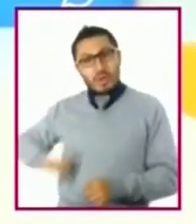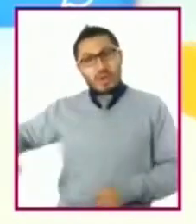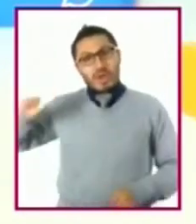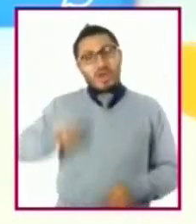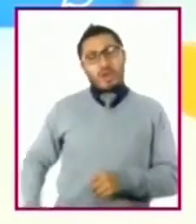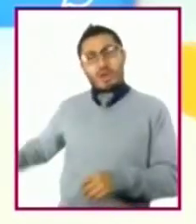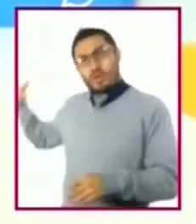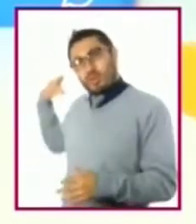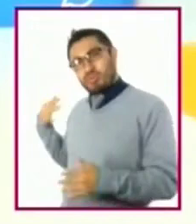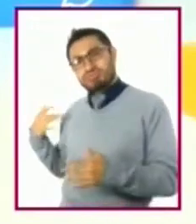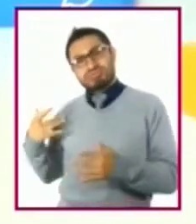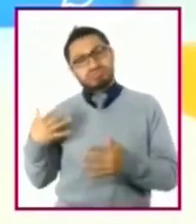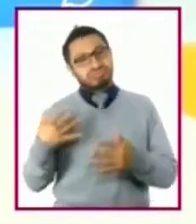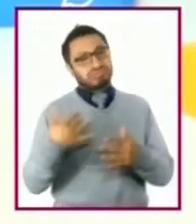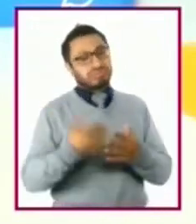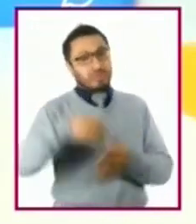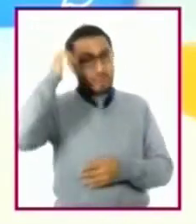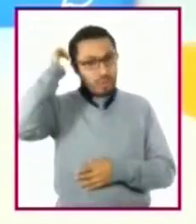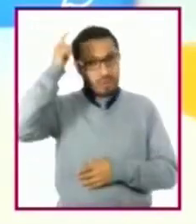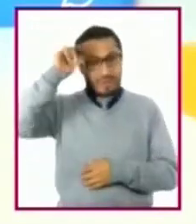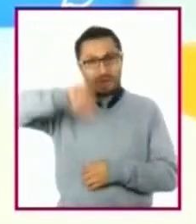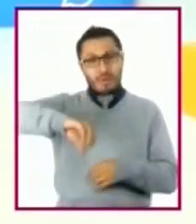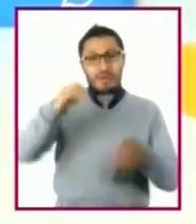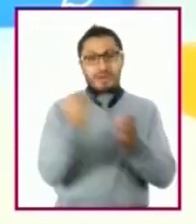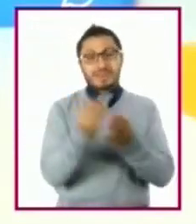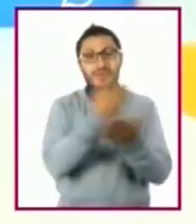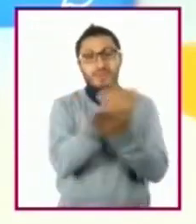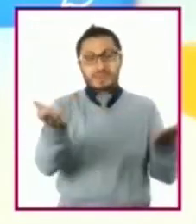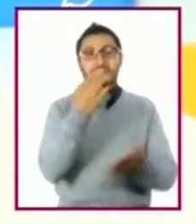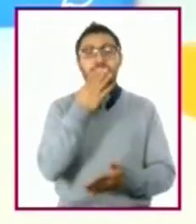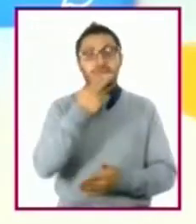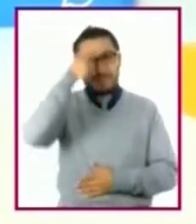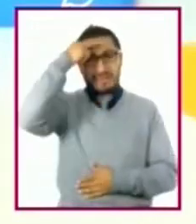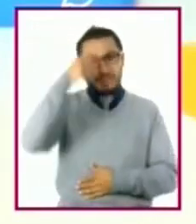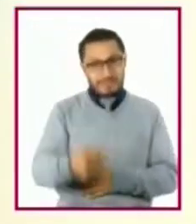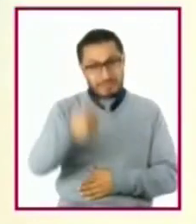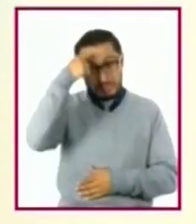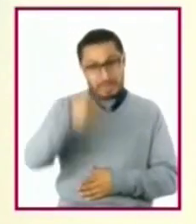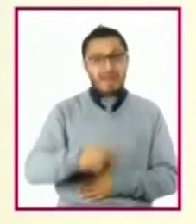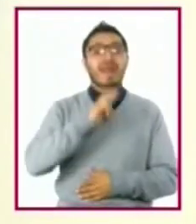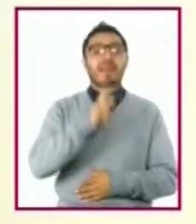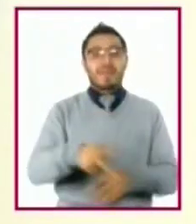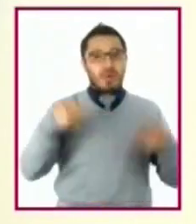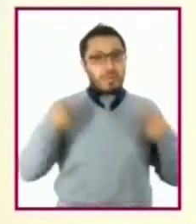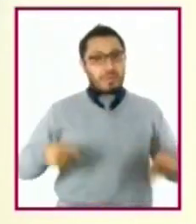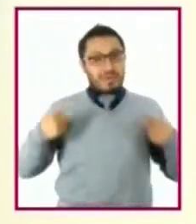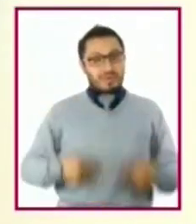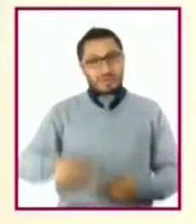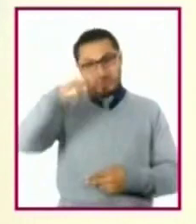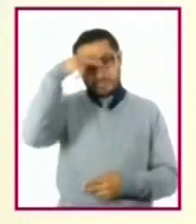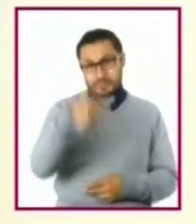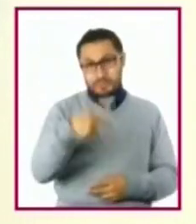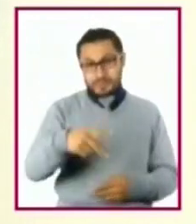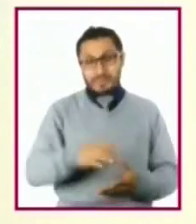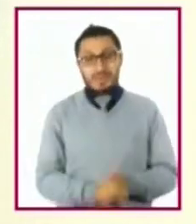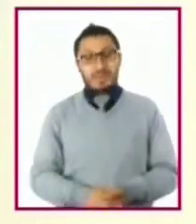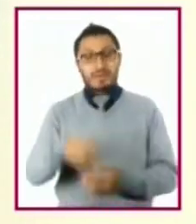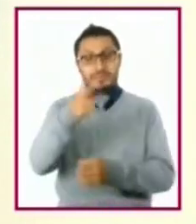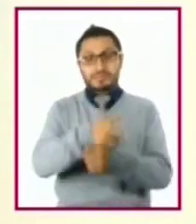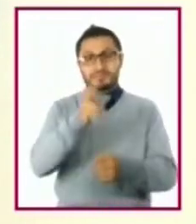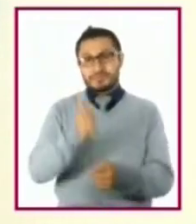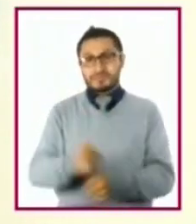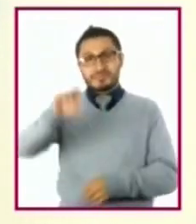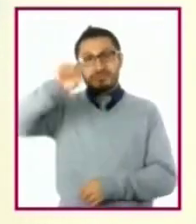esta sesión sea de utilidad en sus vidas para ser mejores mexicanas y mexicanos. Les invito a que durante la sesión